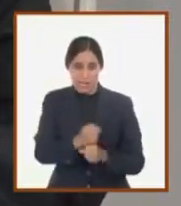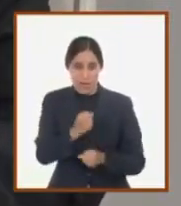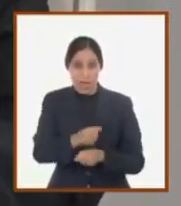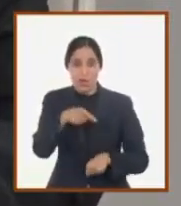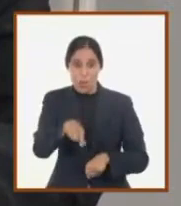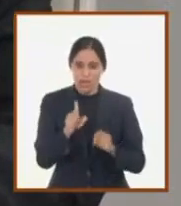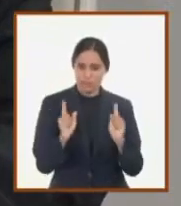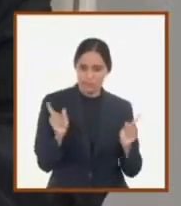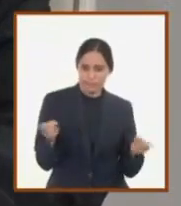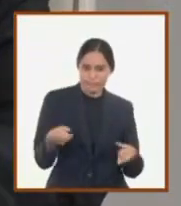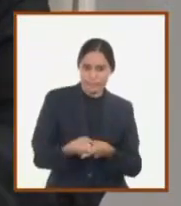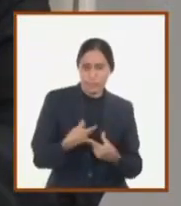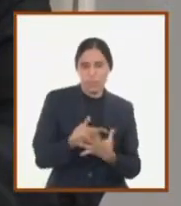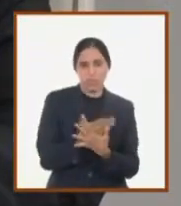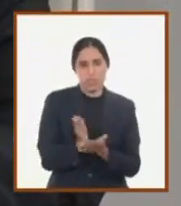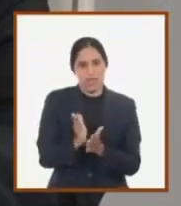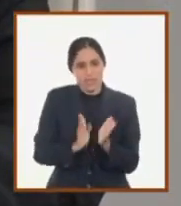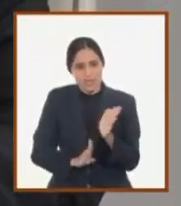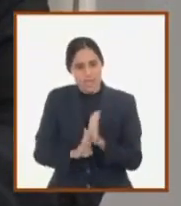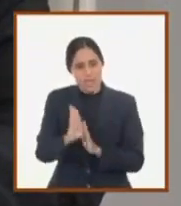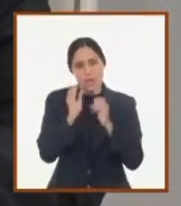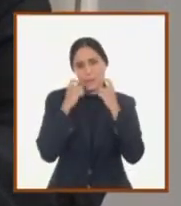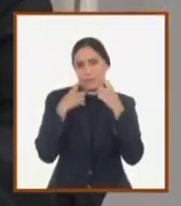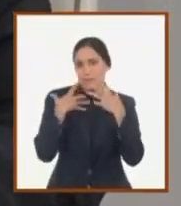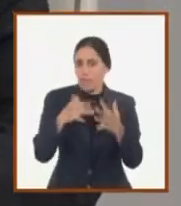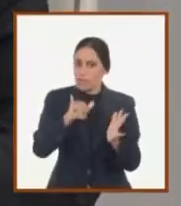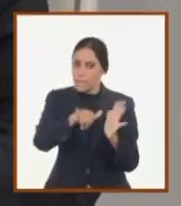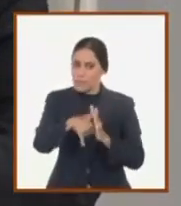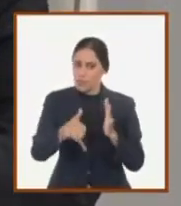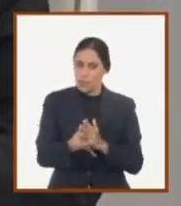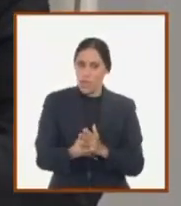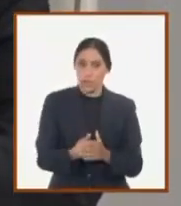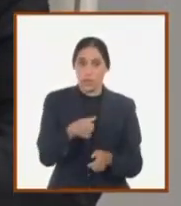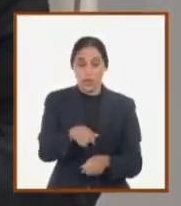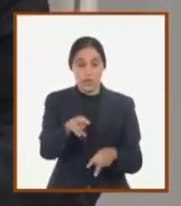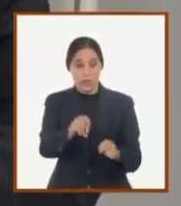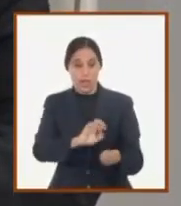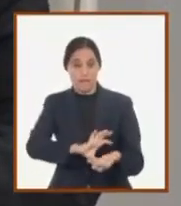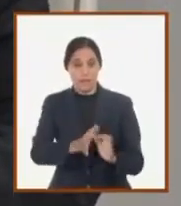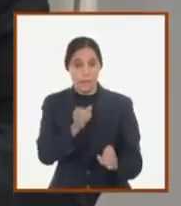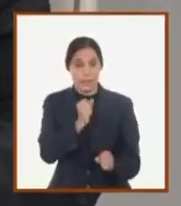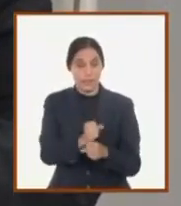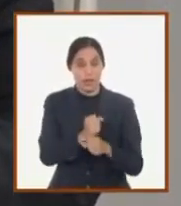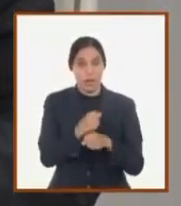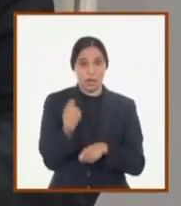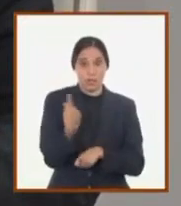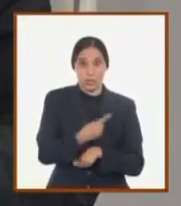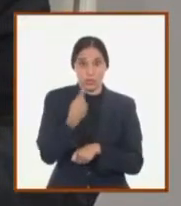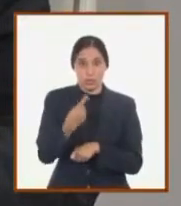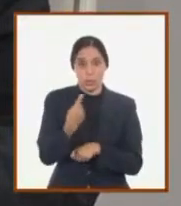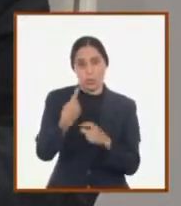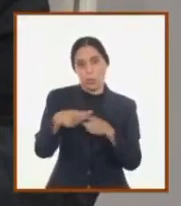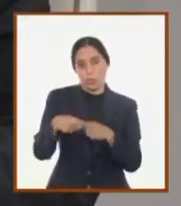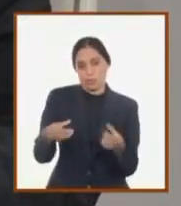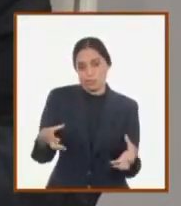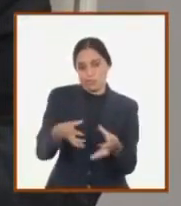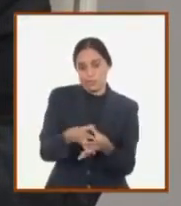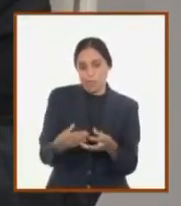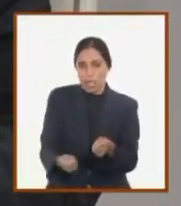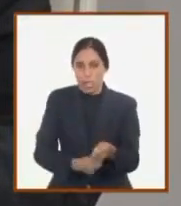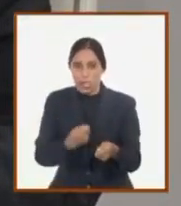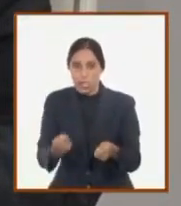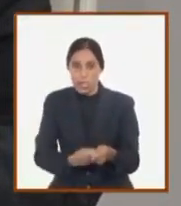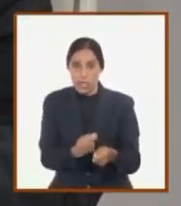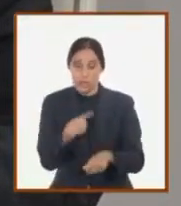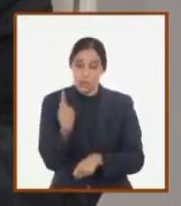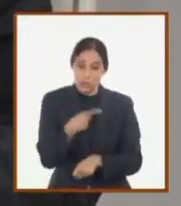para darle seguimiento a este proyecto las nuevas labores que tenemos con los frentes guerrilleros nosotros tenemos que